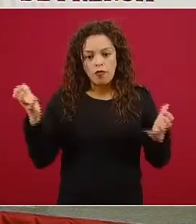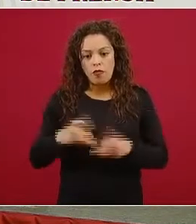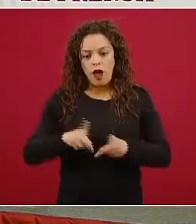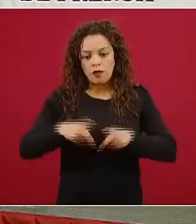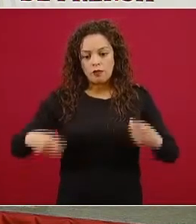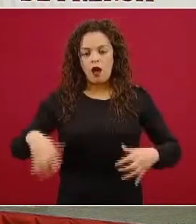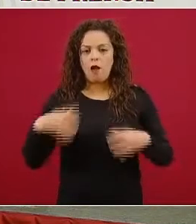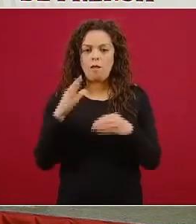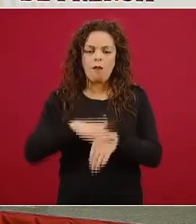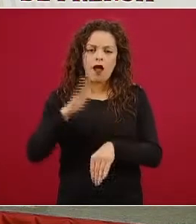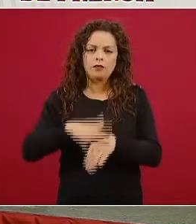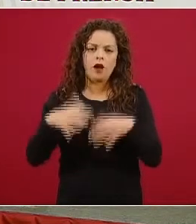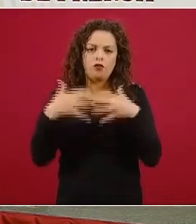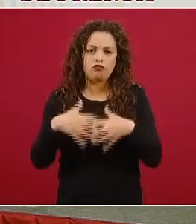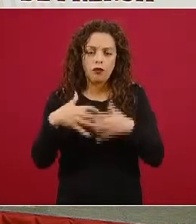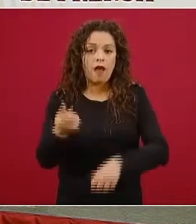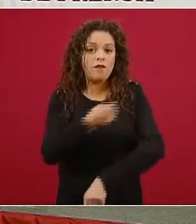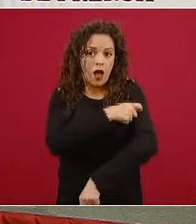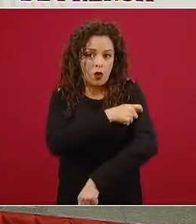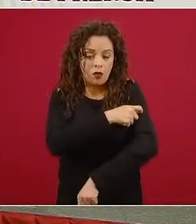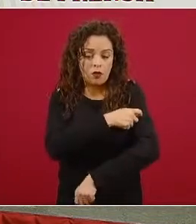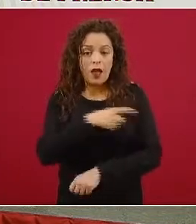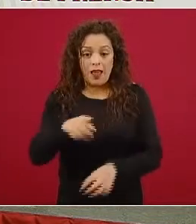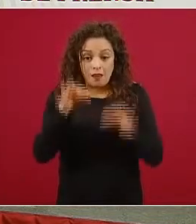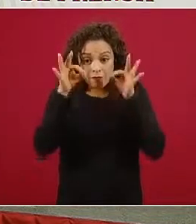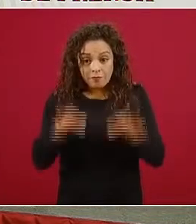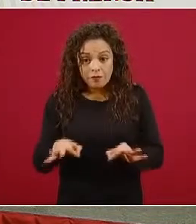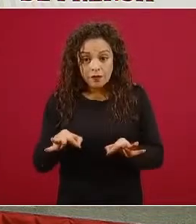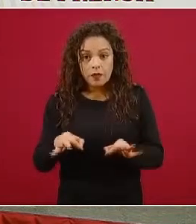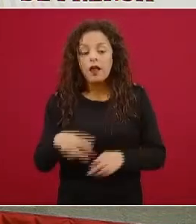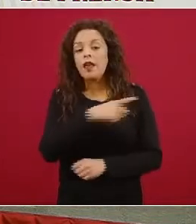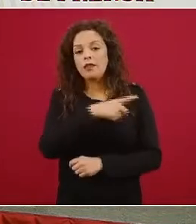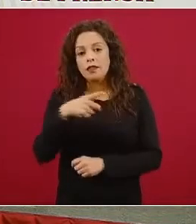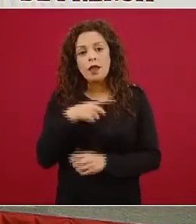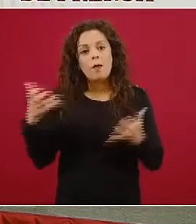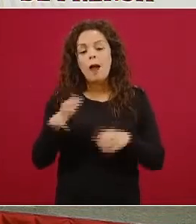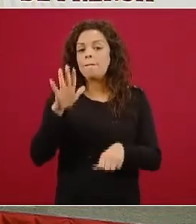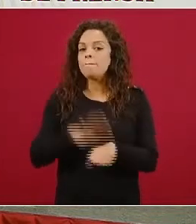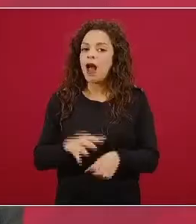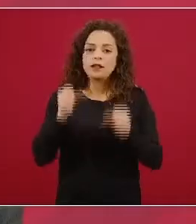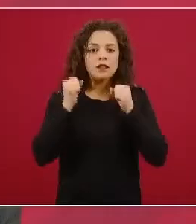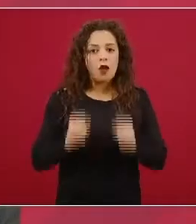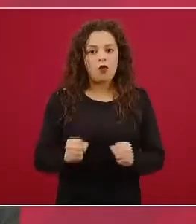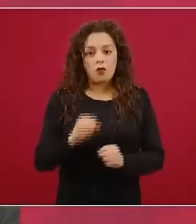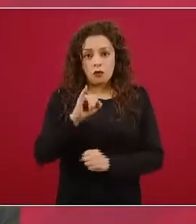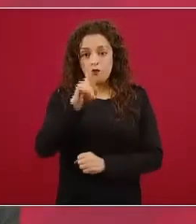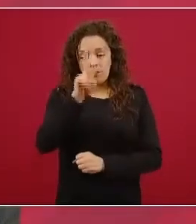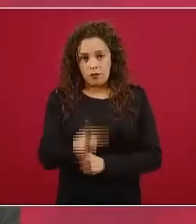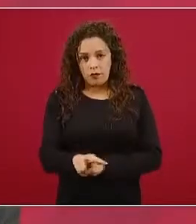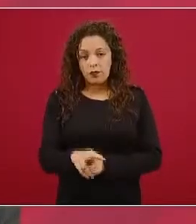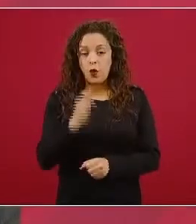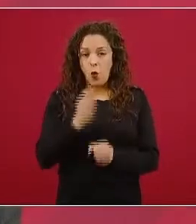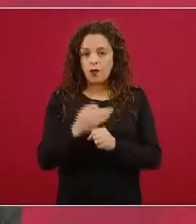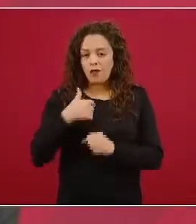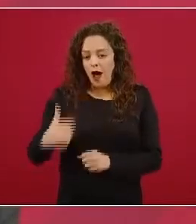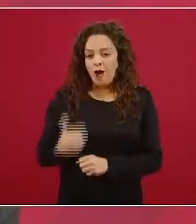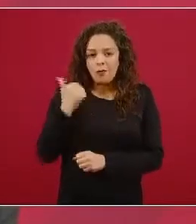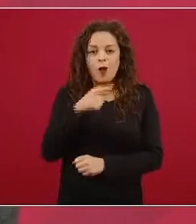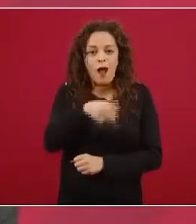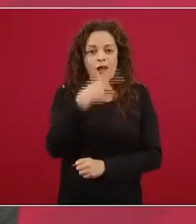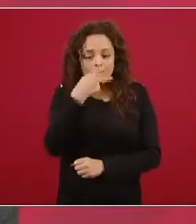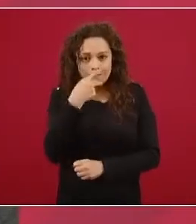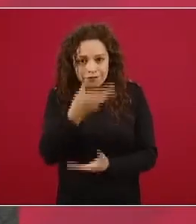además de que sean más eficaces, es que sean más seguras, ciertamente. Aprovecho el comentario